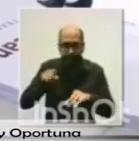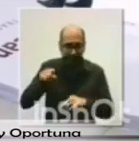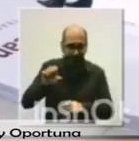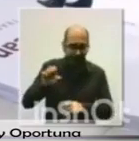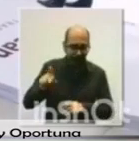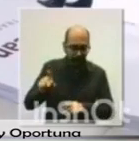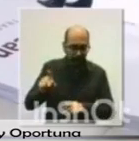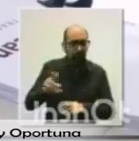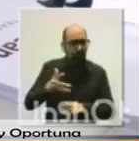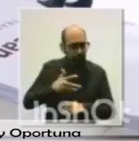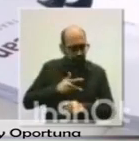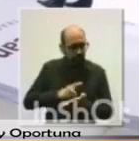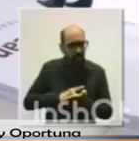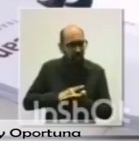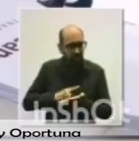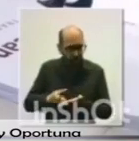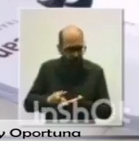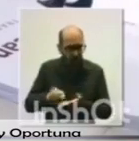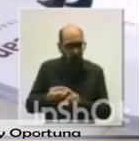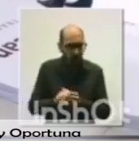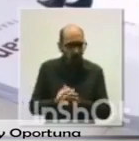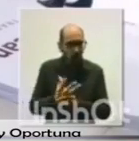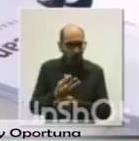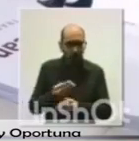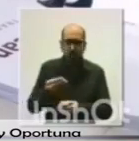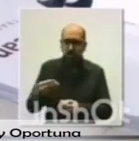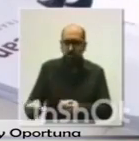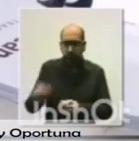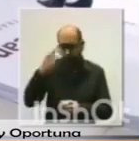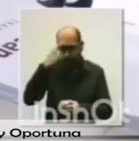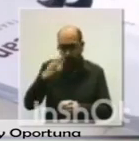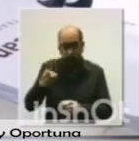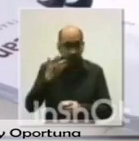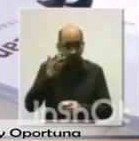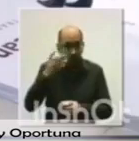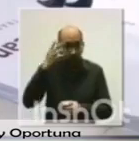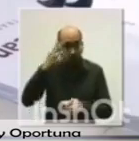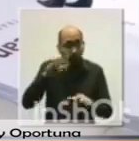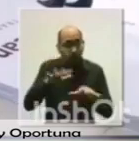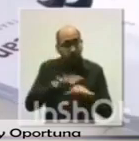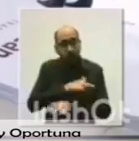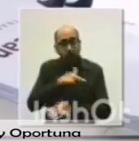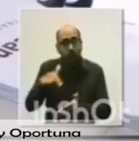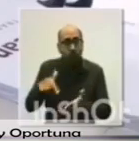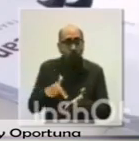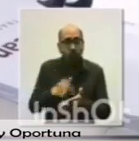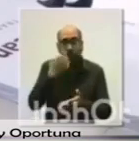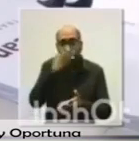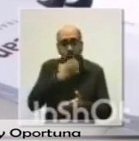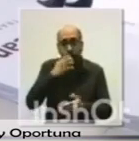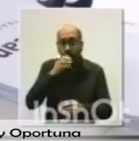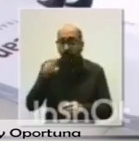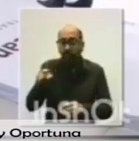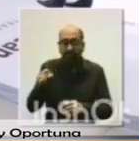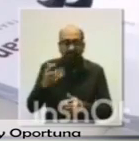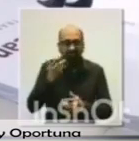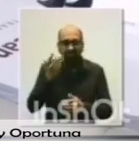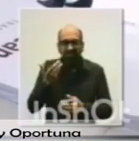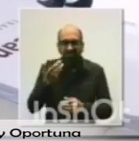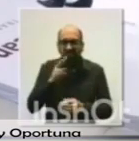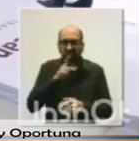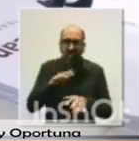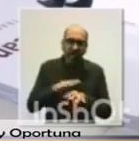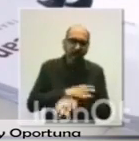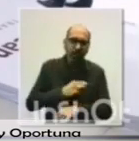Educación, pues el maestro tiene derecho también a participar en los procesos de cambio, si es en determinado momento ya no quisieran estar en esa